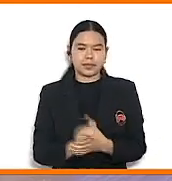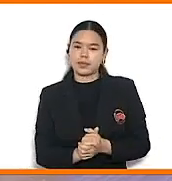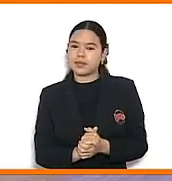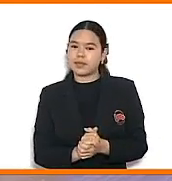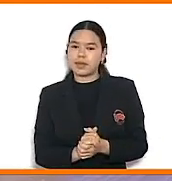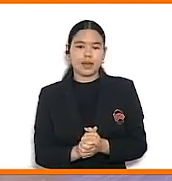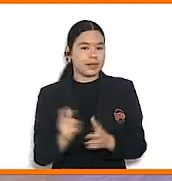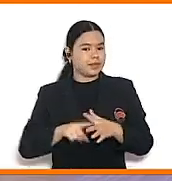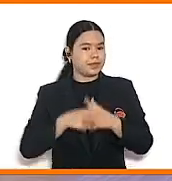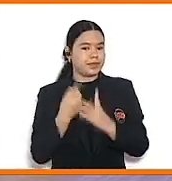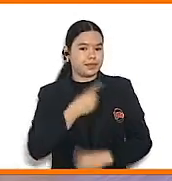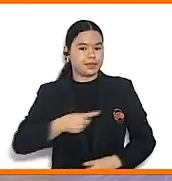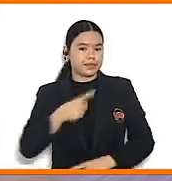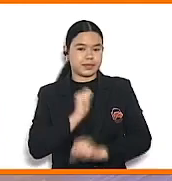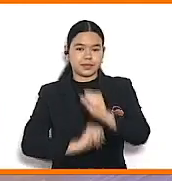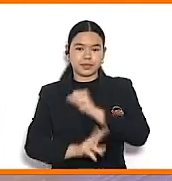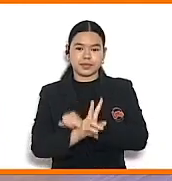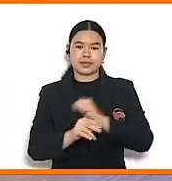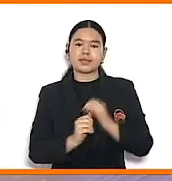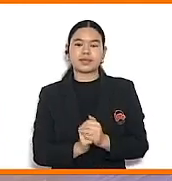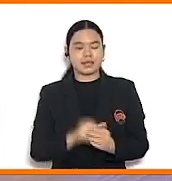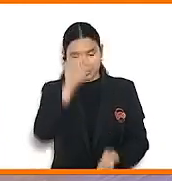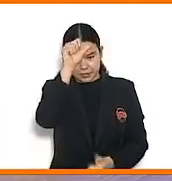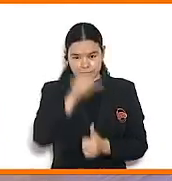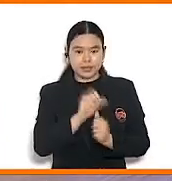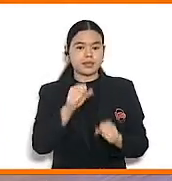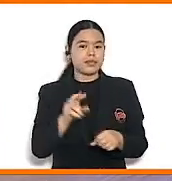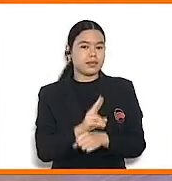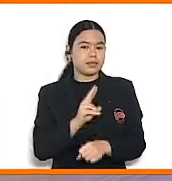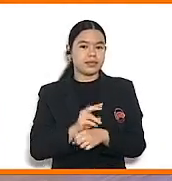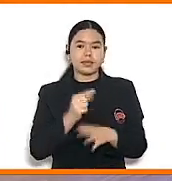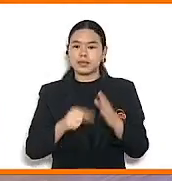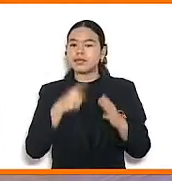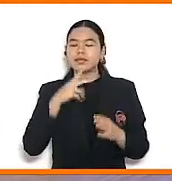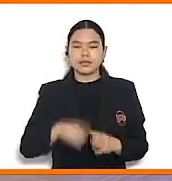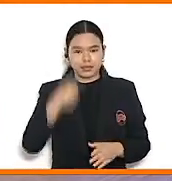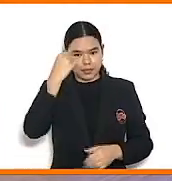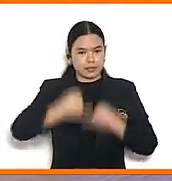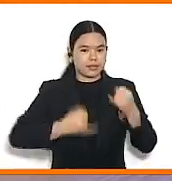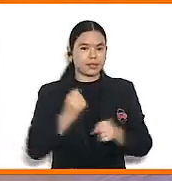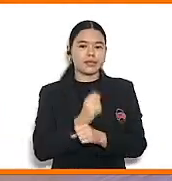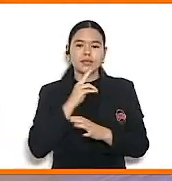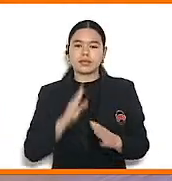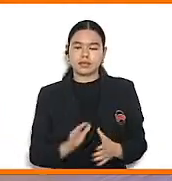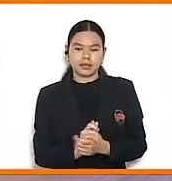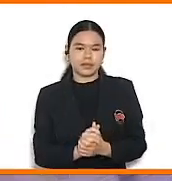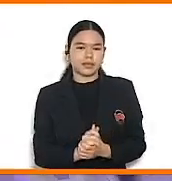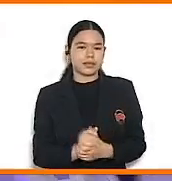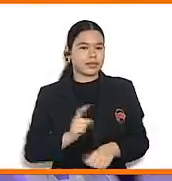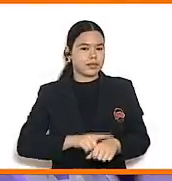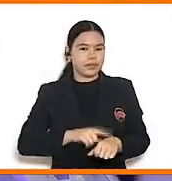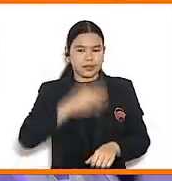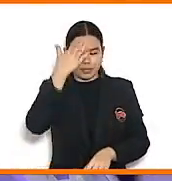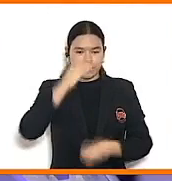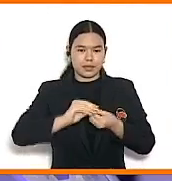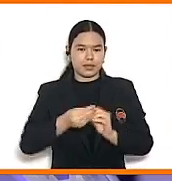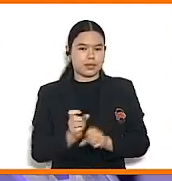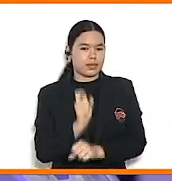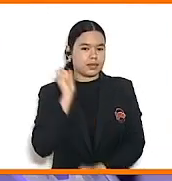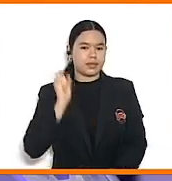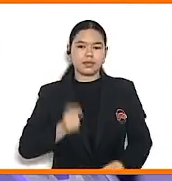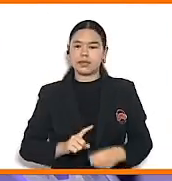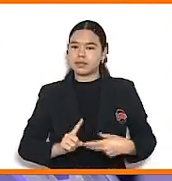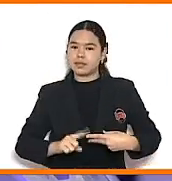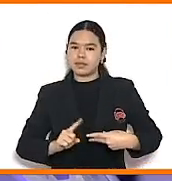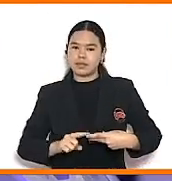sorteos. Iniciemos la diversión con premiados. Recuerda que puedes utilizar la guía Catracha para que juegues y ganes a lo Catracho. Este viene su primer como ganador, su